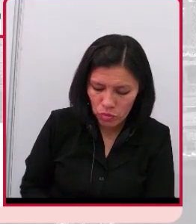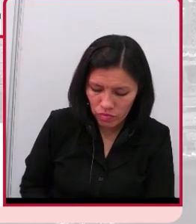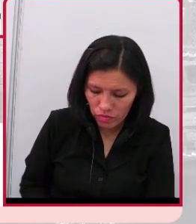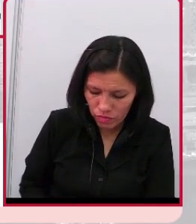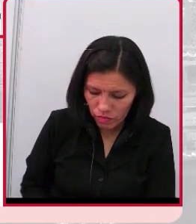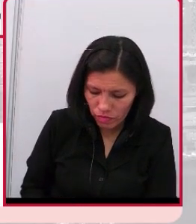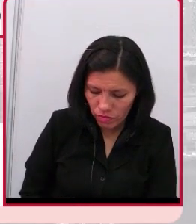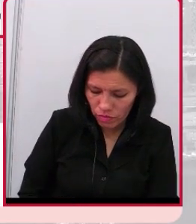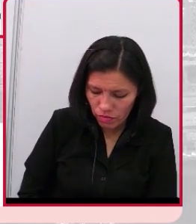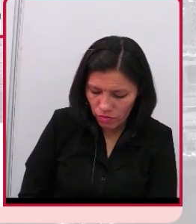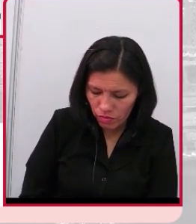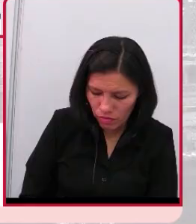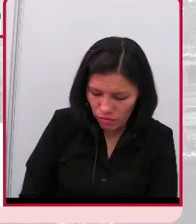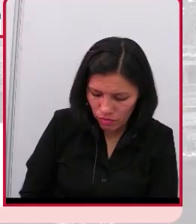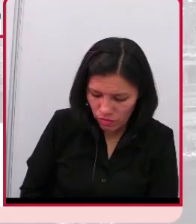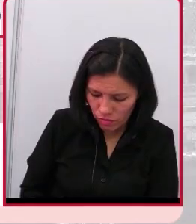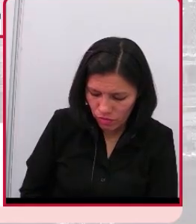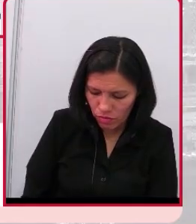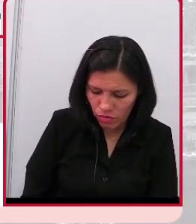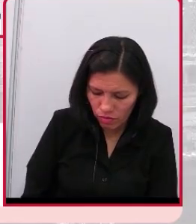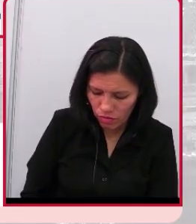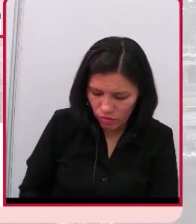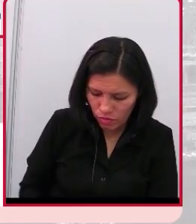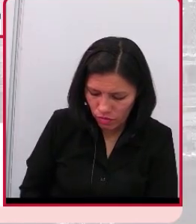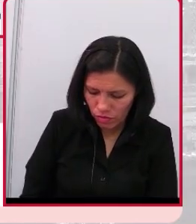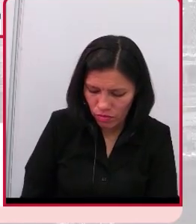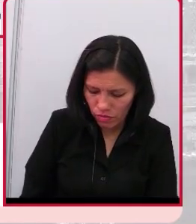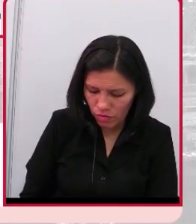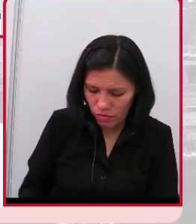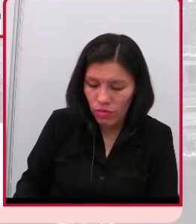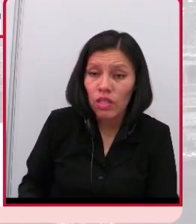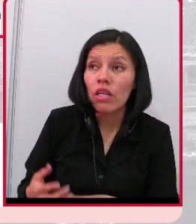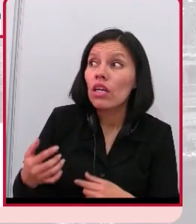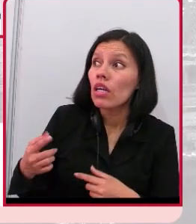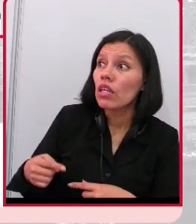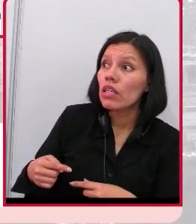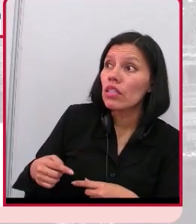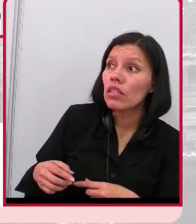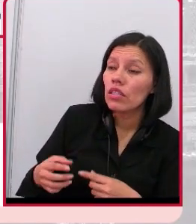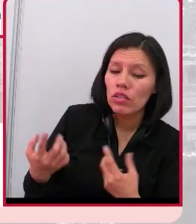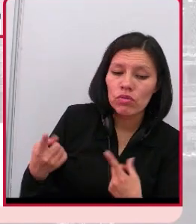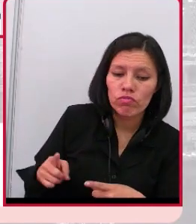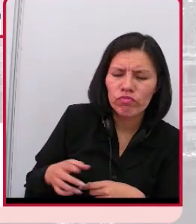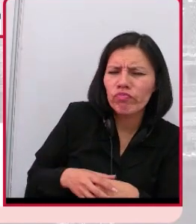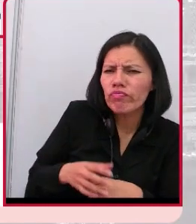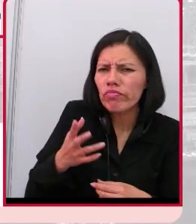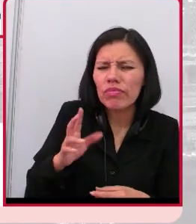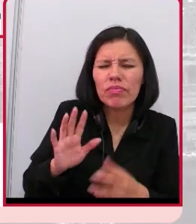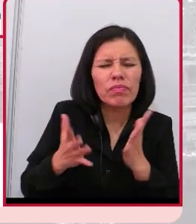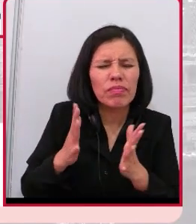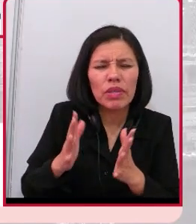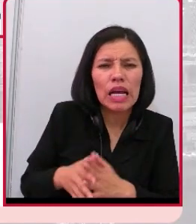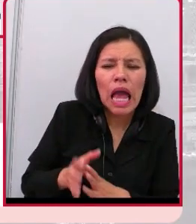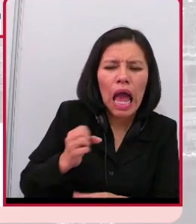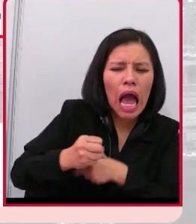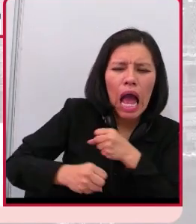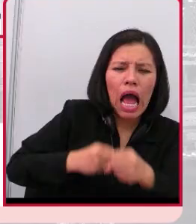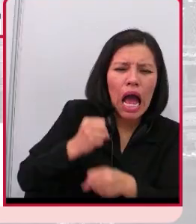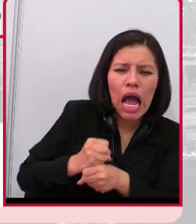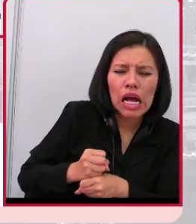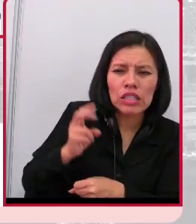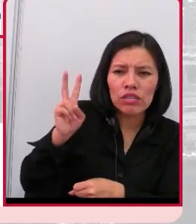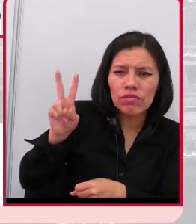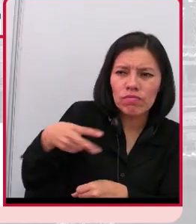¿Cuáles son los beneficios? Ponemos en cuenta la línea base de este menos 27% para el año 23 respecto al